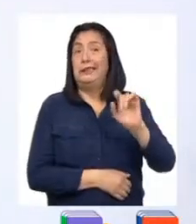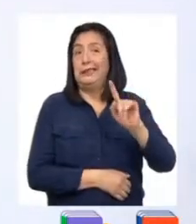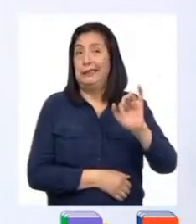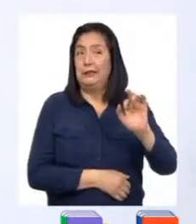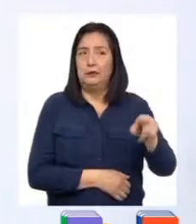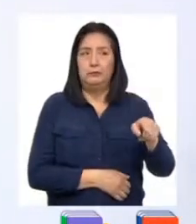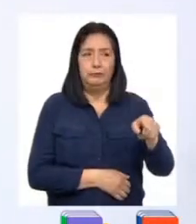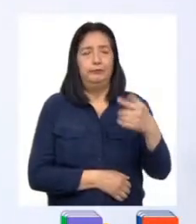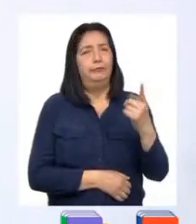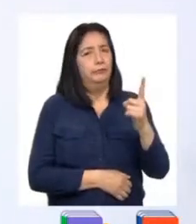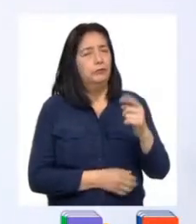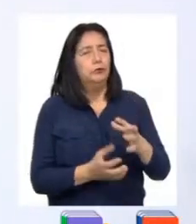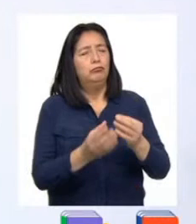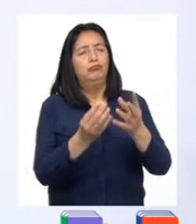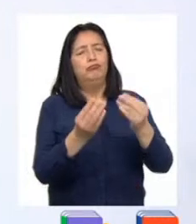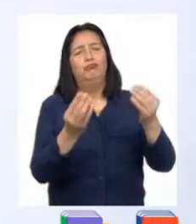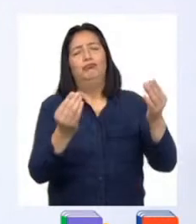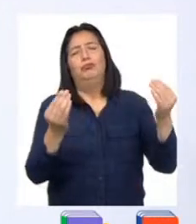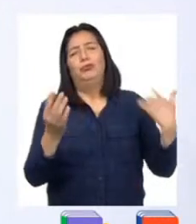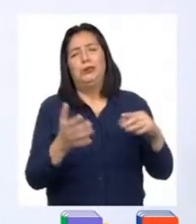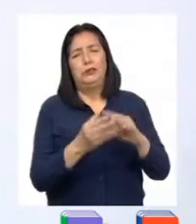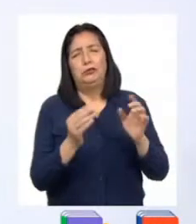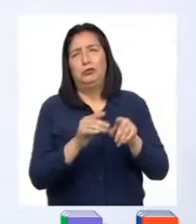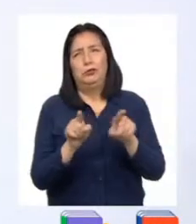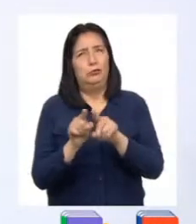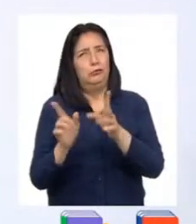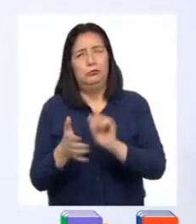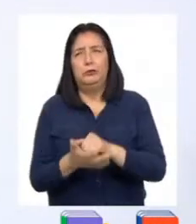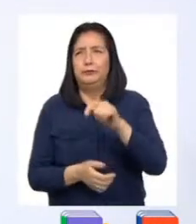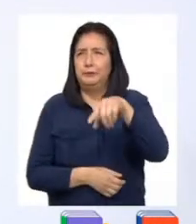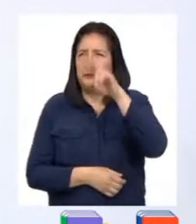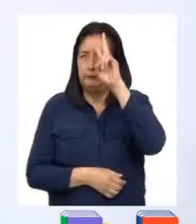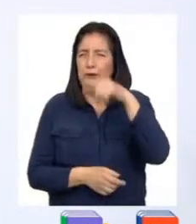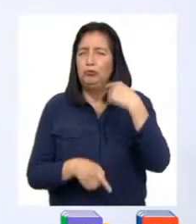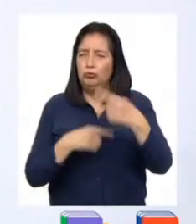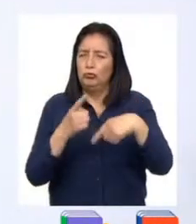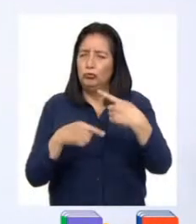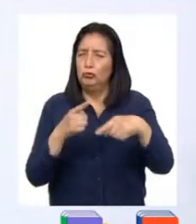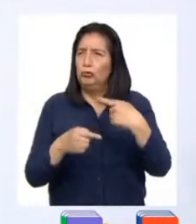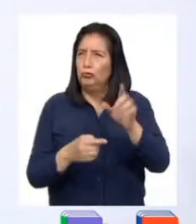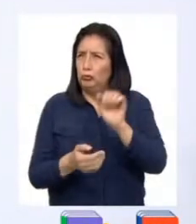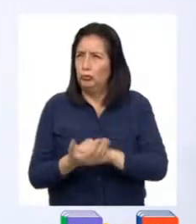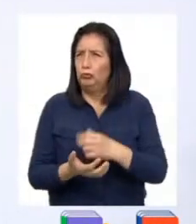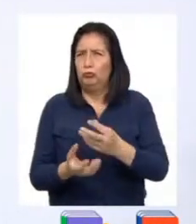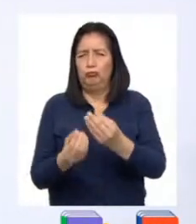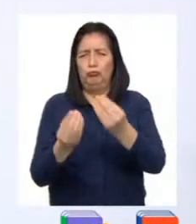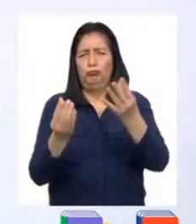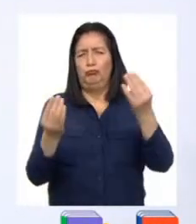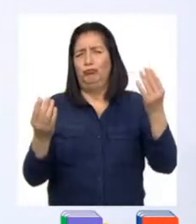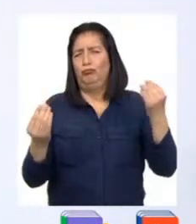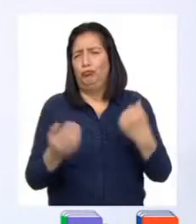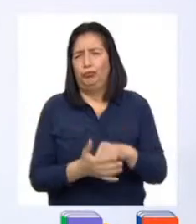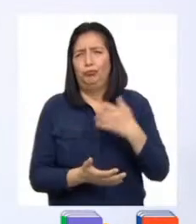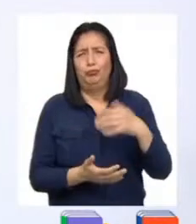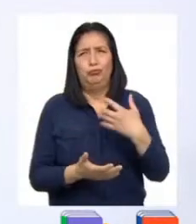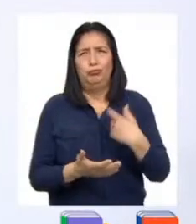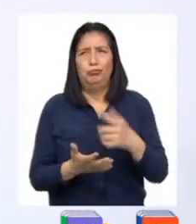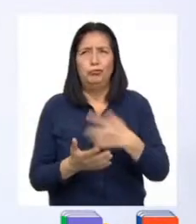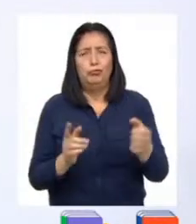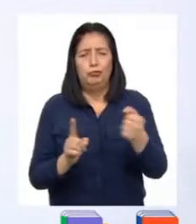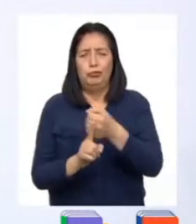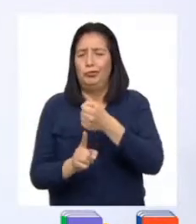una entre miles y miles. En el Perú diariamente se registran muchos casos de violencia física,